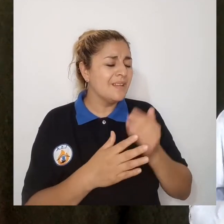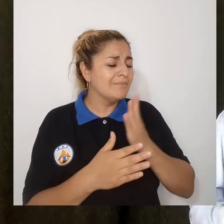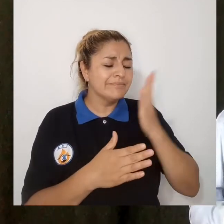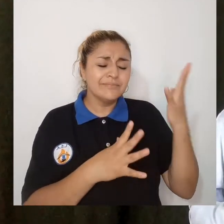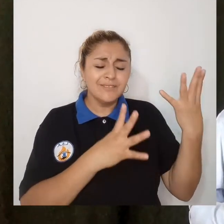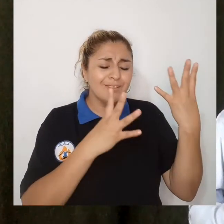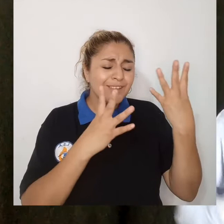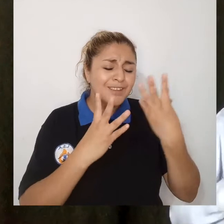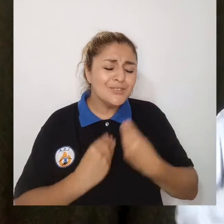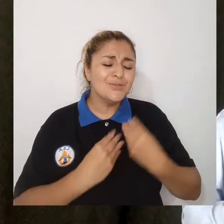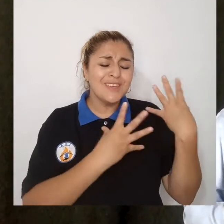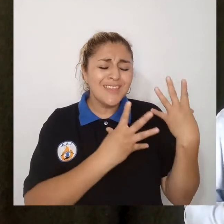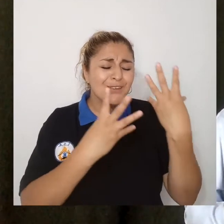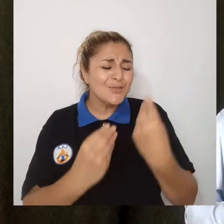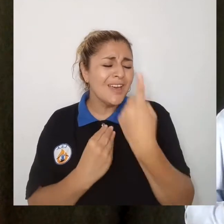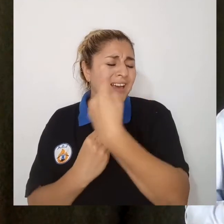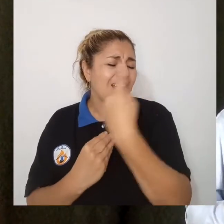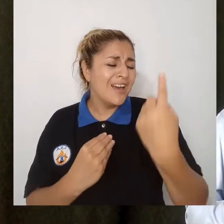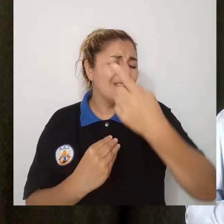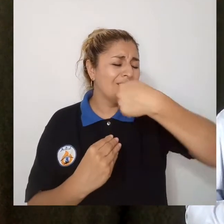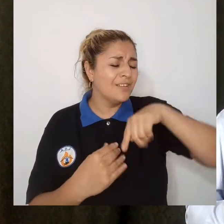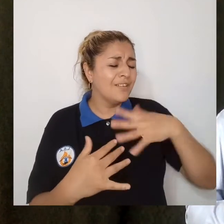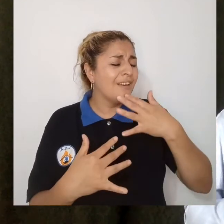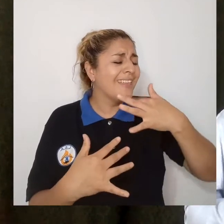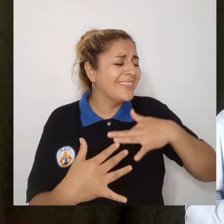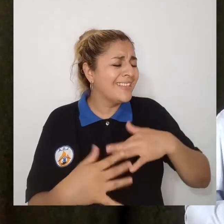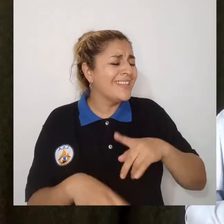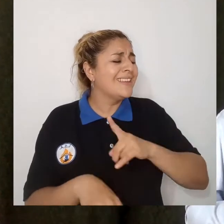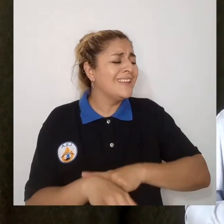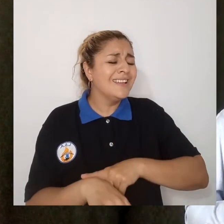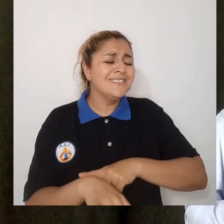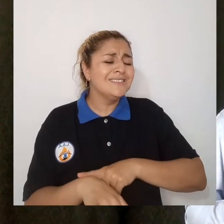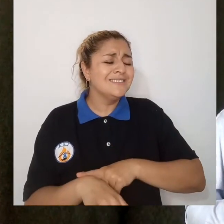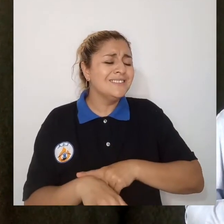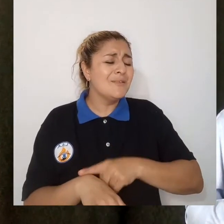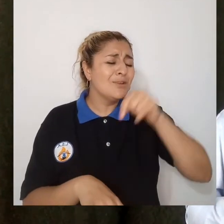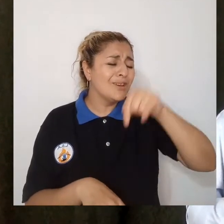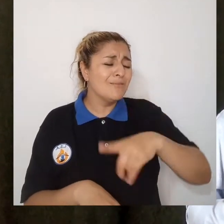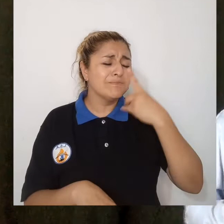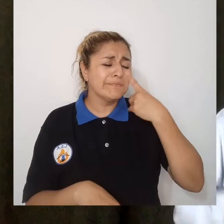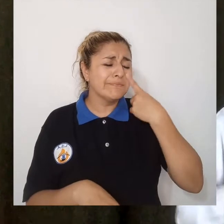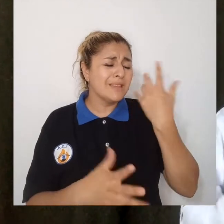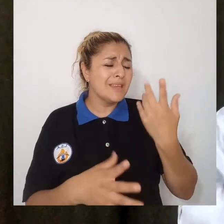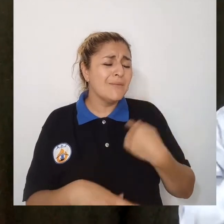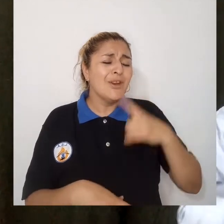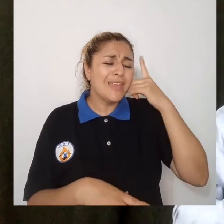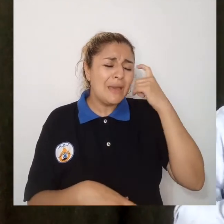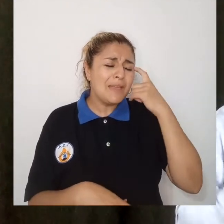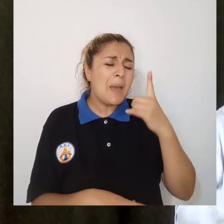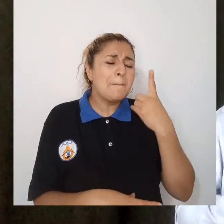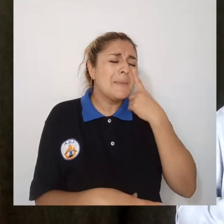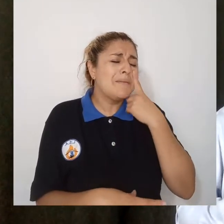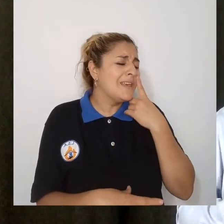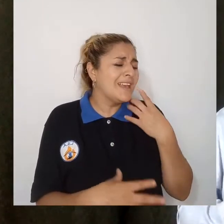ayúdanos a entender los tiempos y poder vivir plenamente como